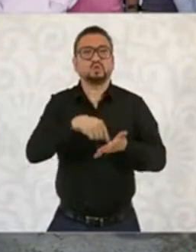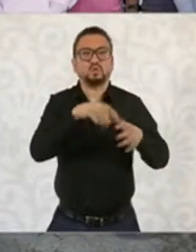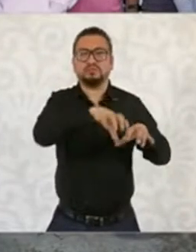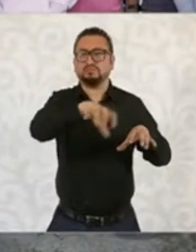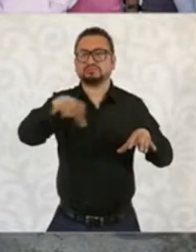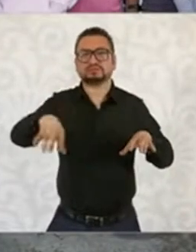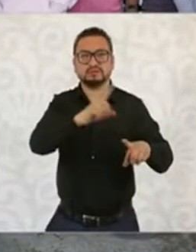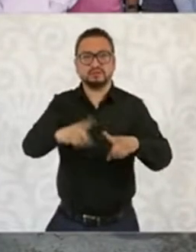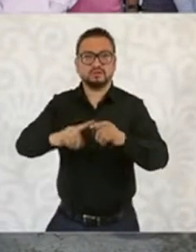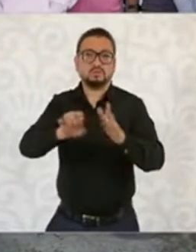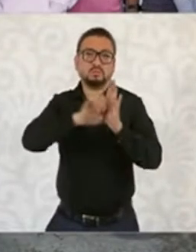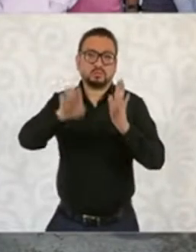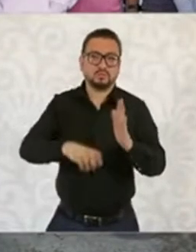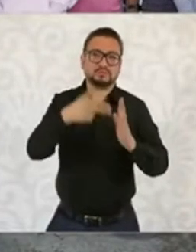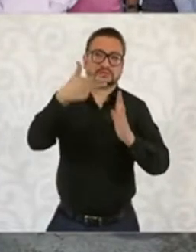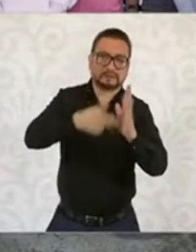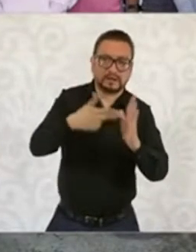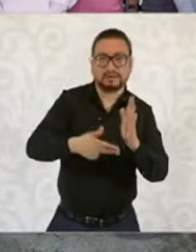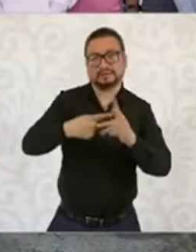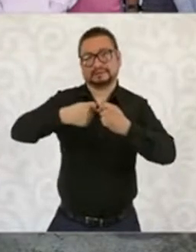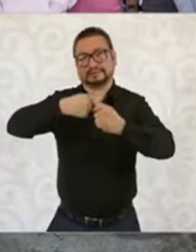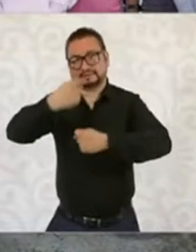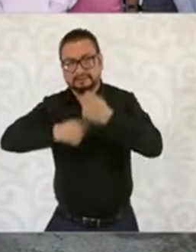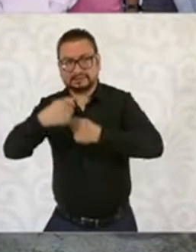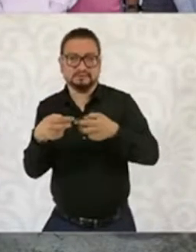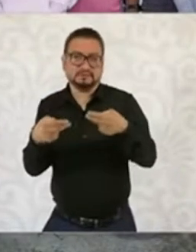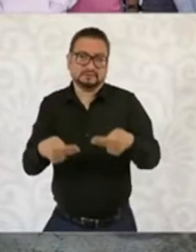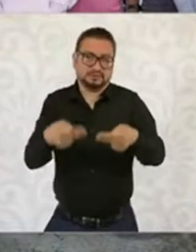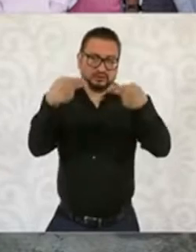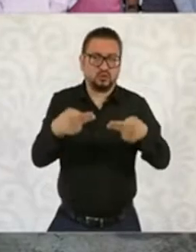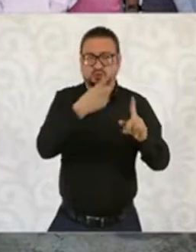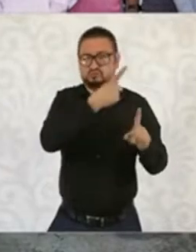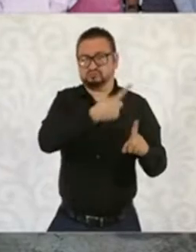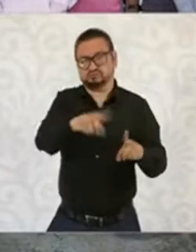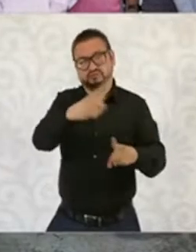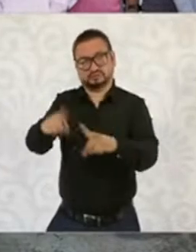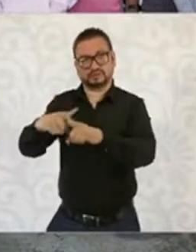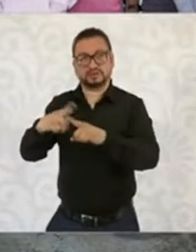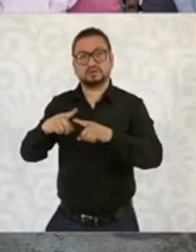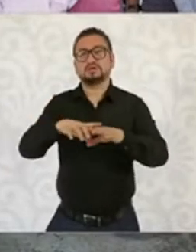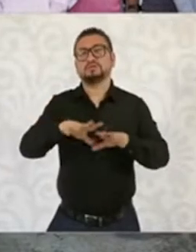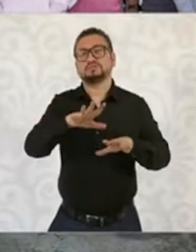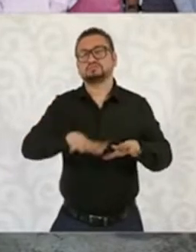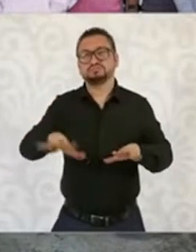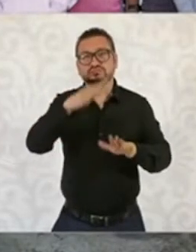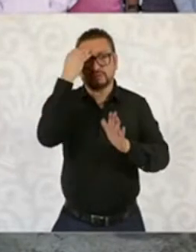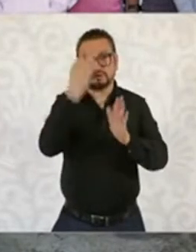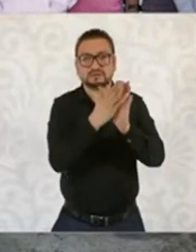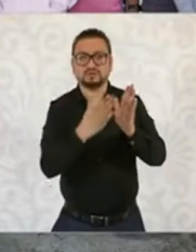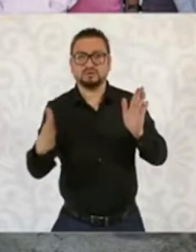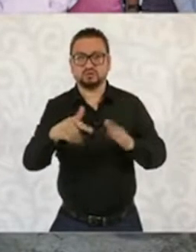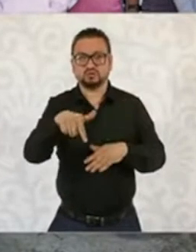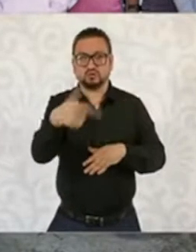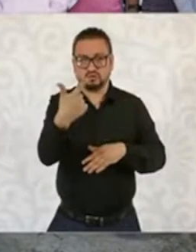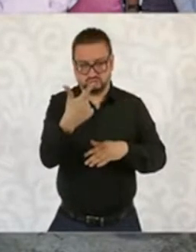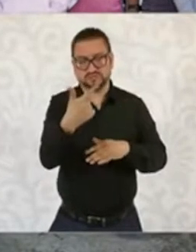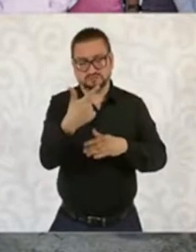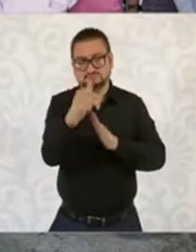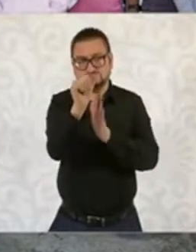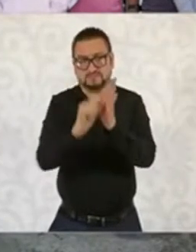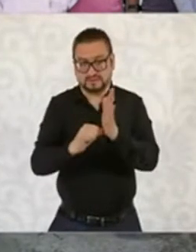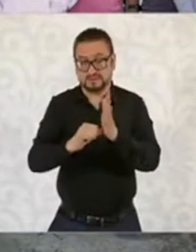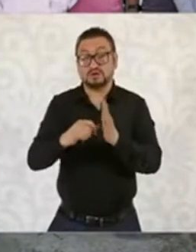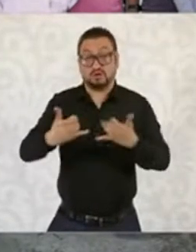como pueden ser talleres, tiendas, comercios, negocios, a lo largo de un periodo de 12 meses en los cuales los